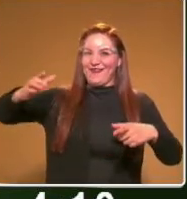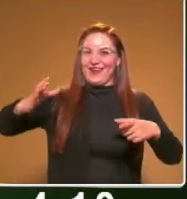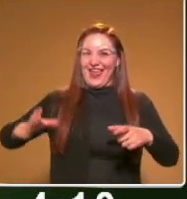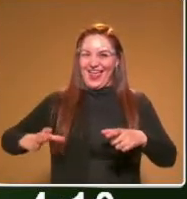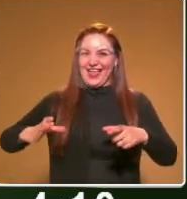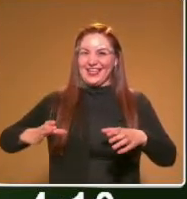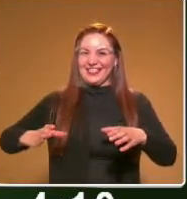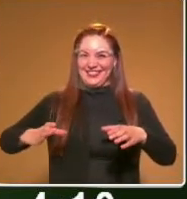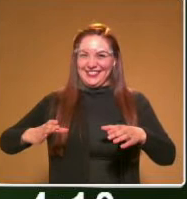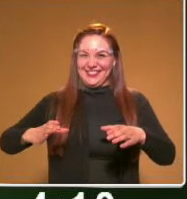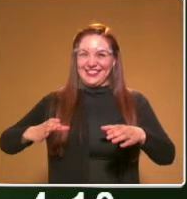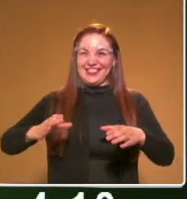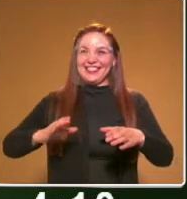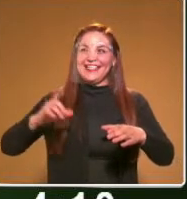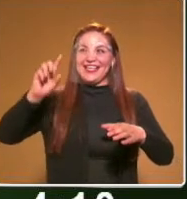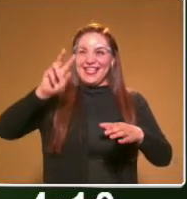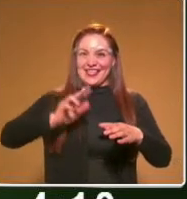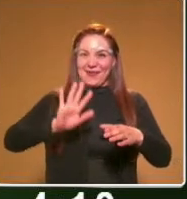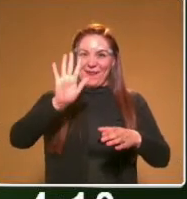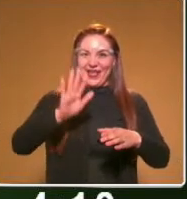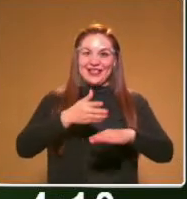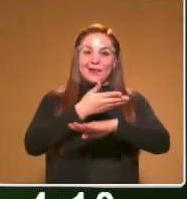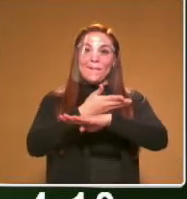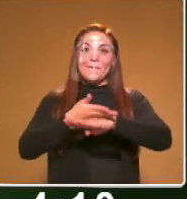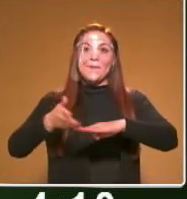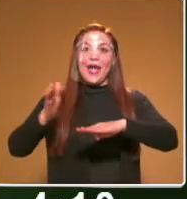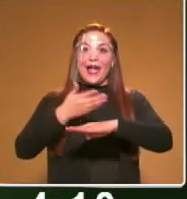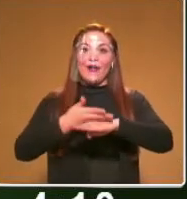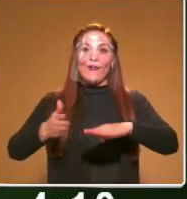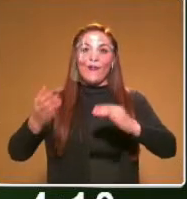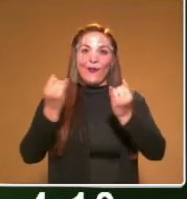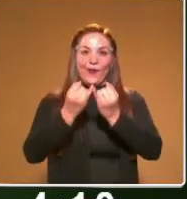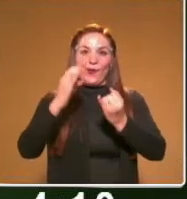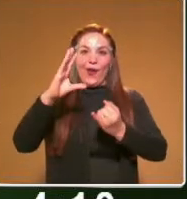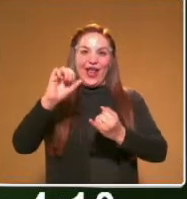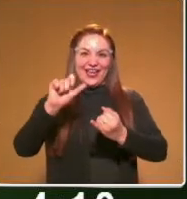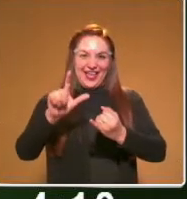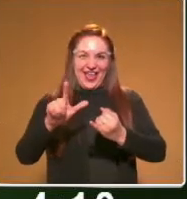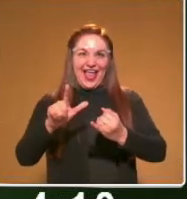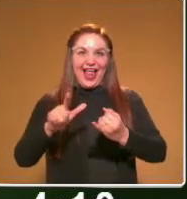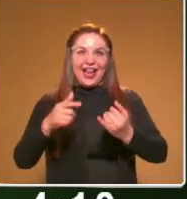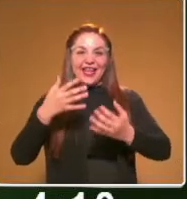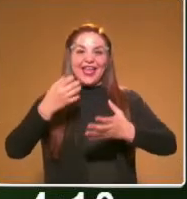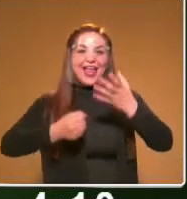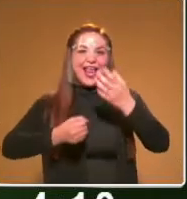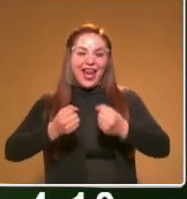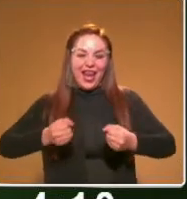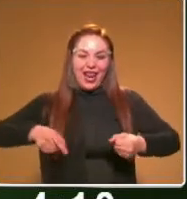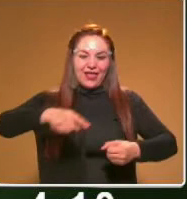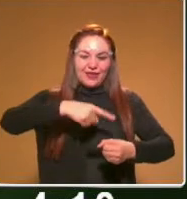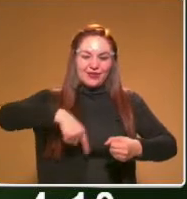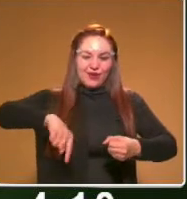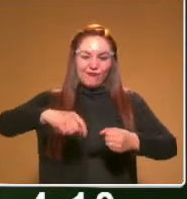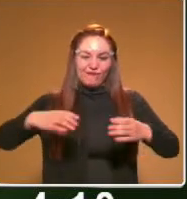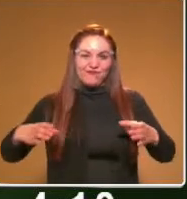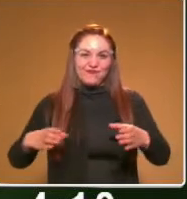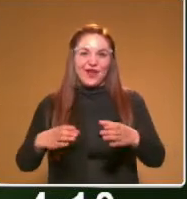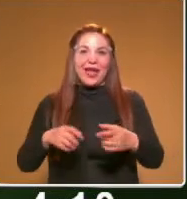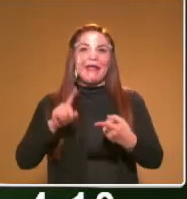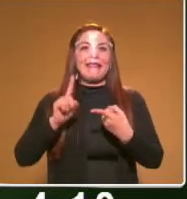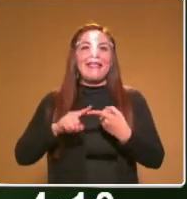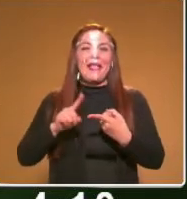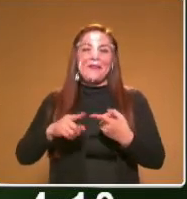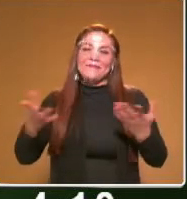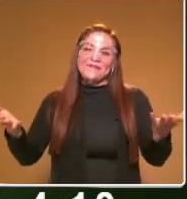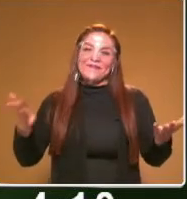quesito, ¿verdad? Ajá, exactamente. Blanco como la cal, me hacen de leche. ¿Quién soy? Yo creo que, bueno, esta iniciamos bien